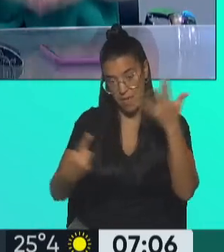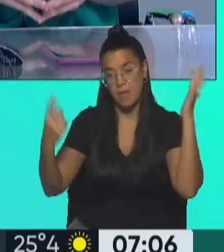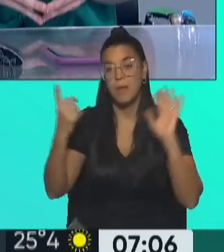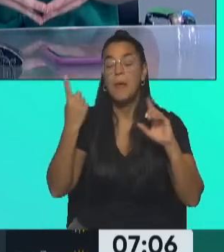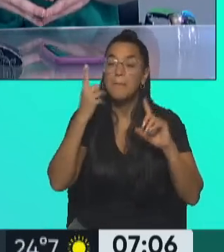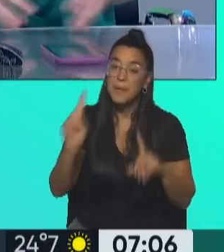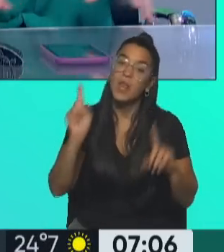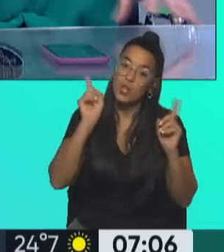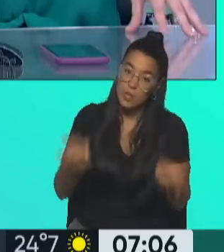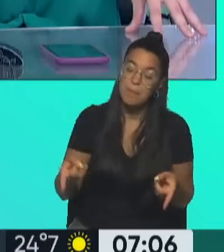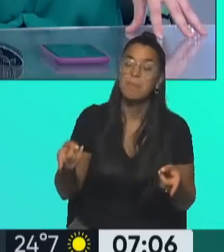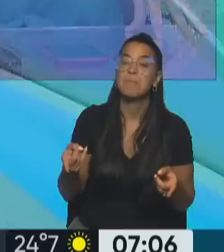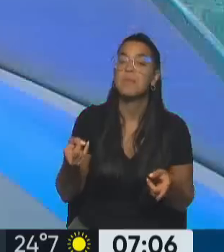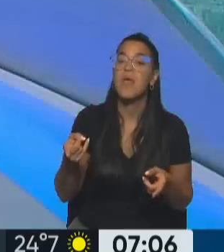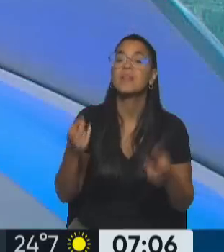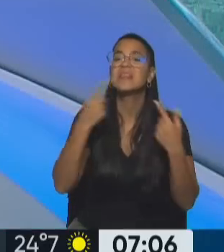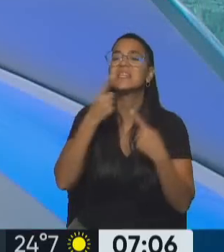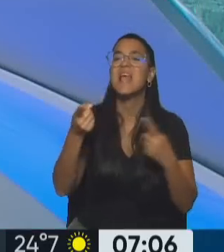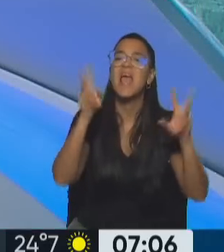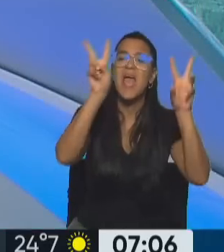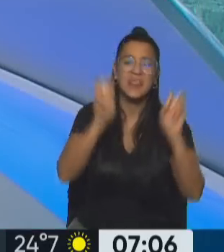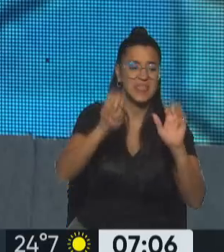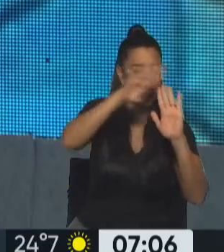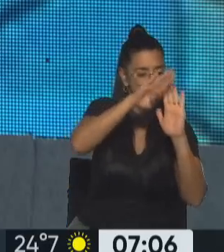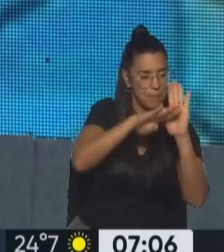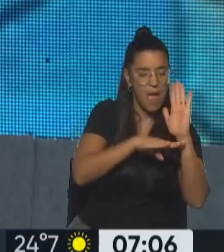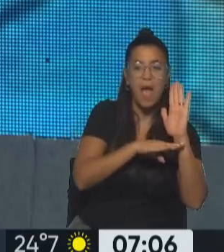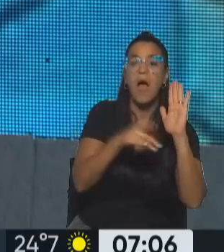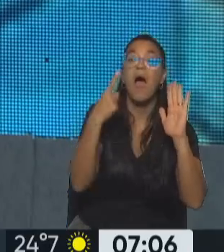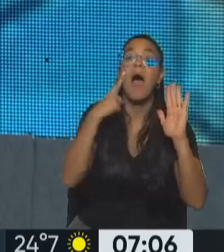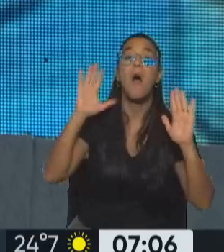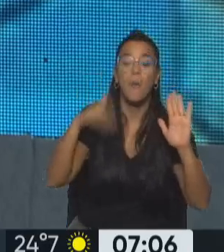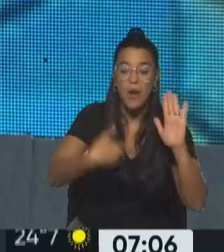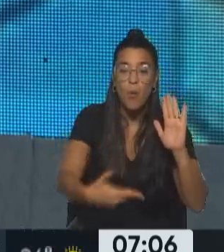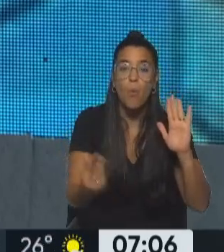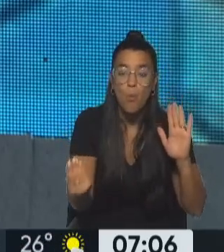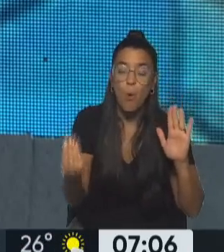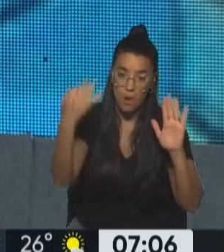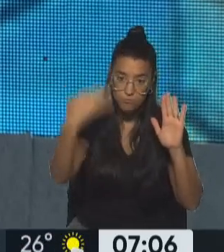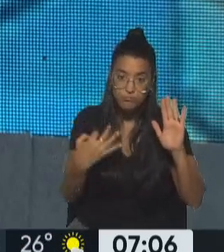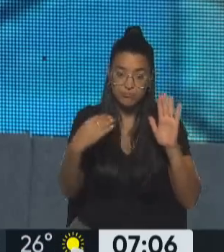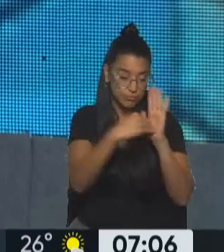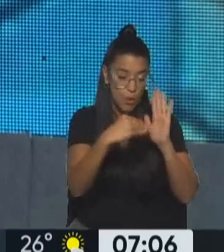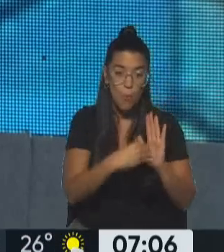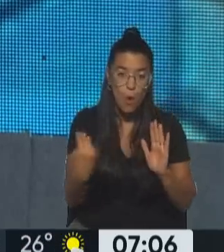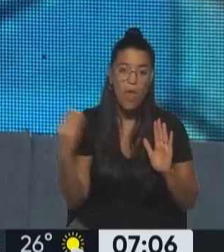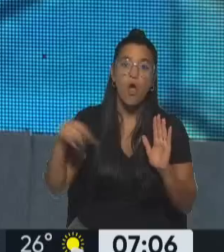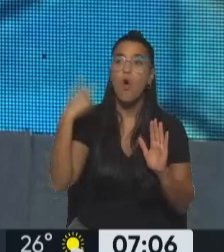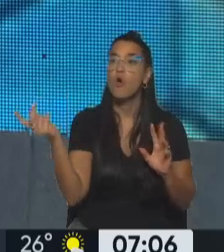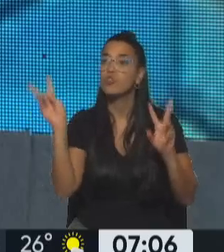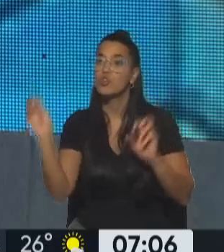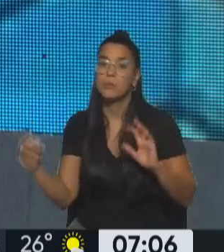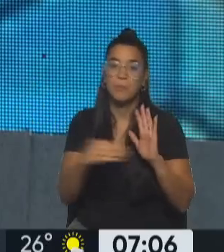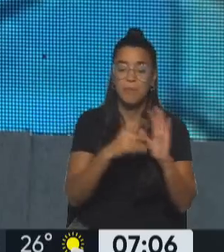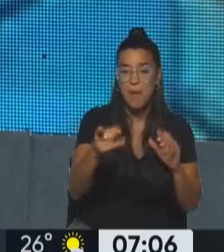considerables agenda abierta no es lo que decíamos más temprano y es lo que dejó trascender oficialmente justamente el equipo presidencial la gente